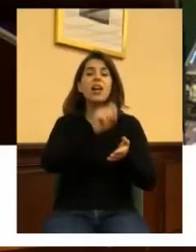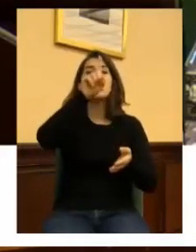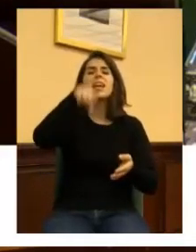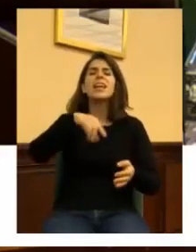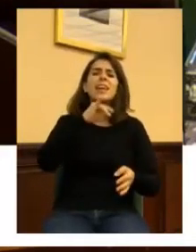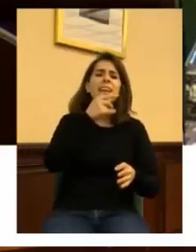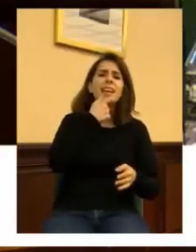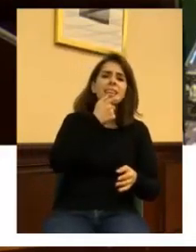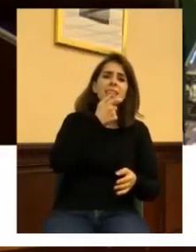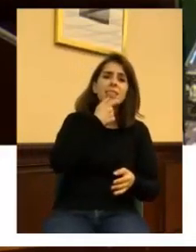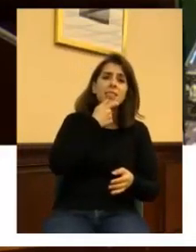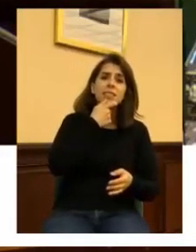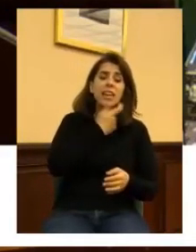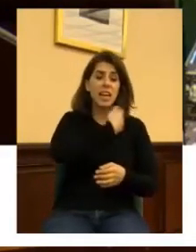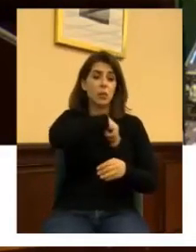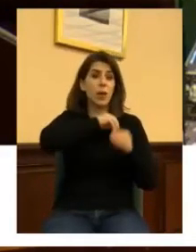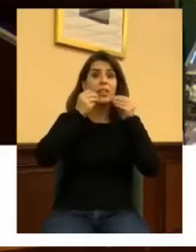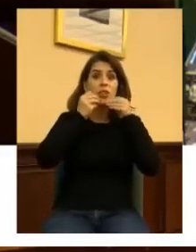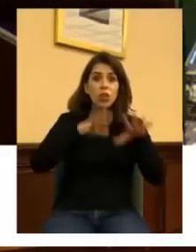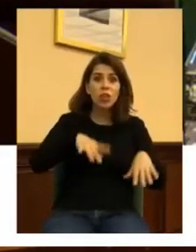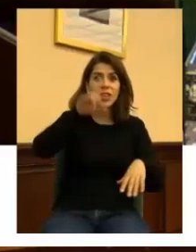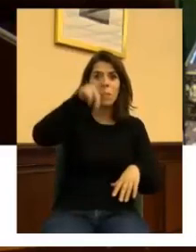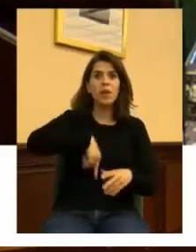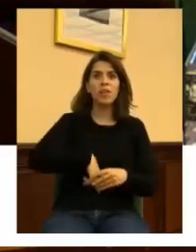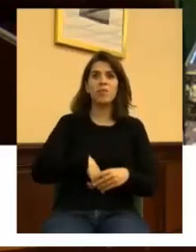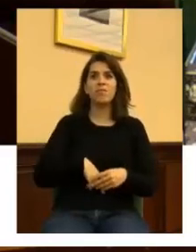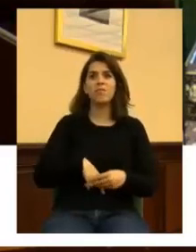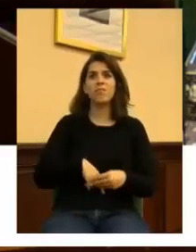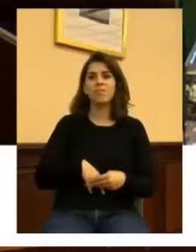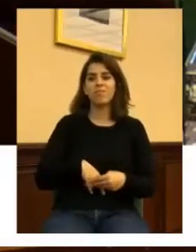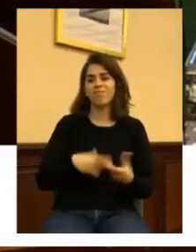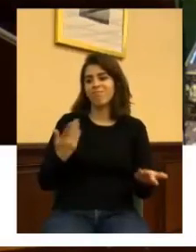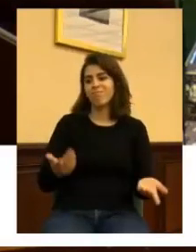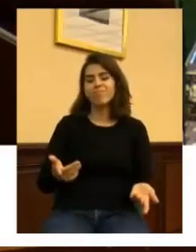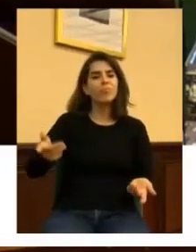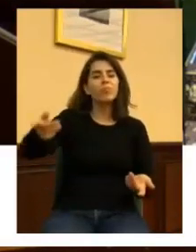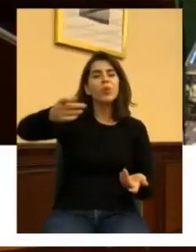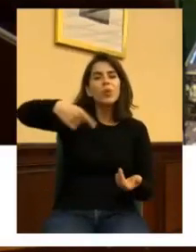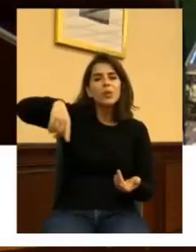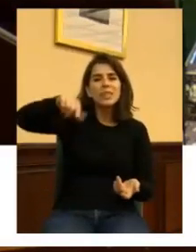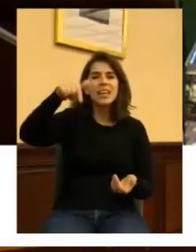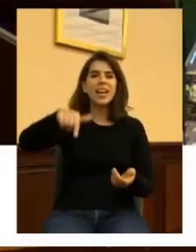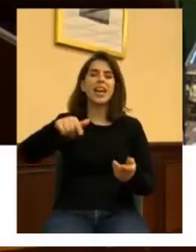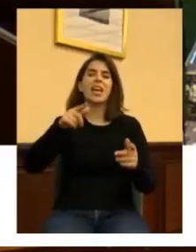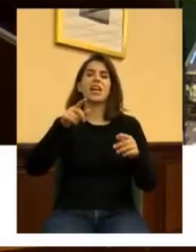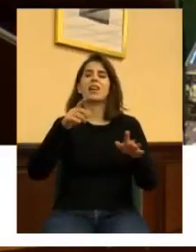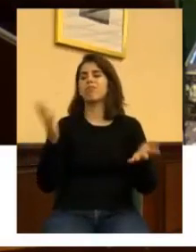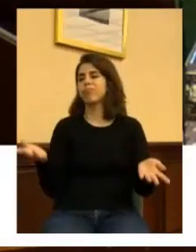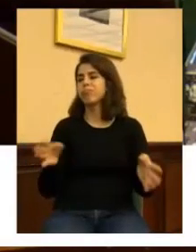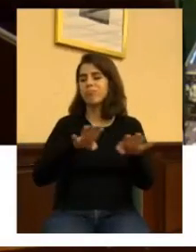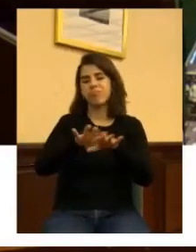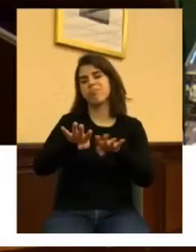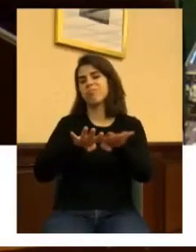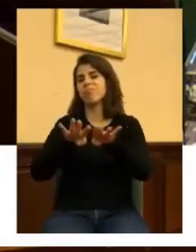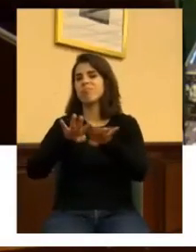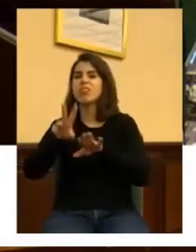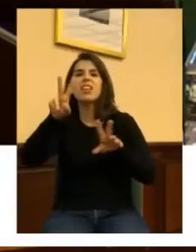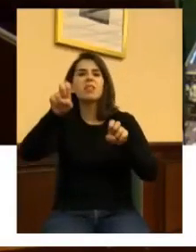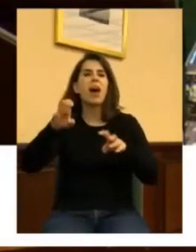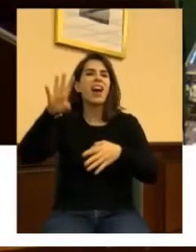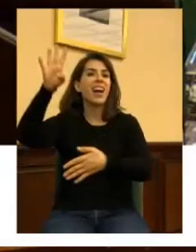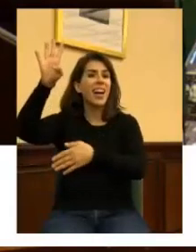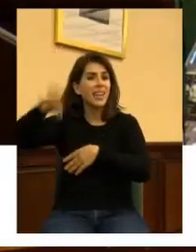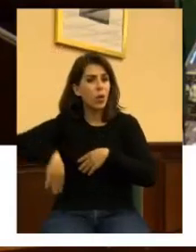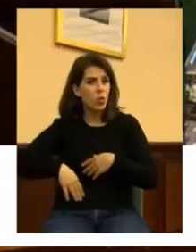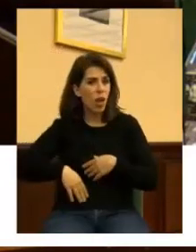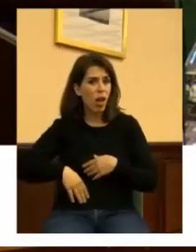España. Claro, ustedes aquí se van al conflicto territorial con Cataluña, lo cual es muy